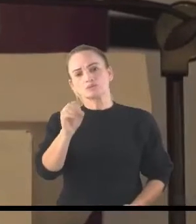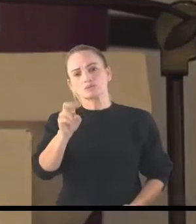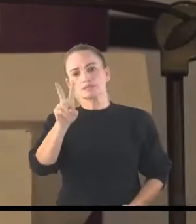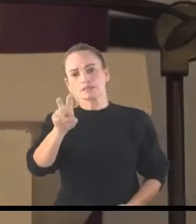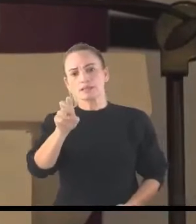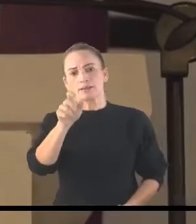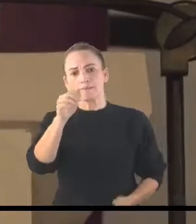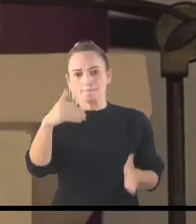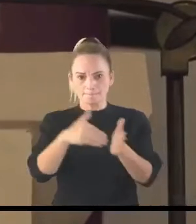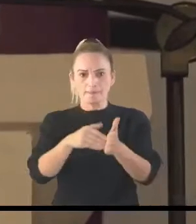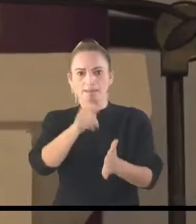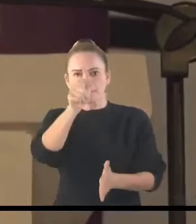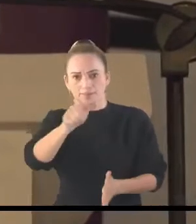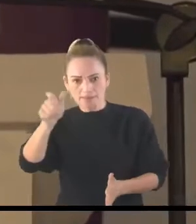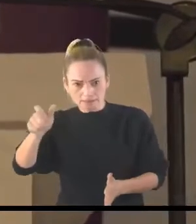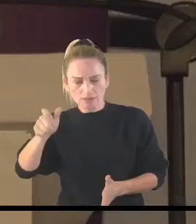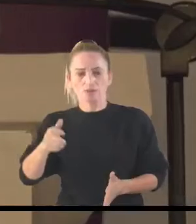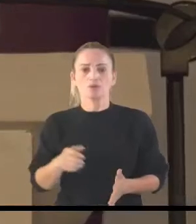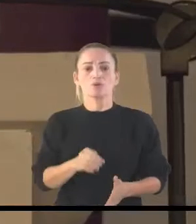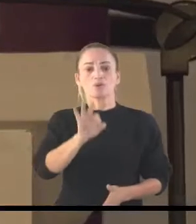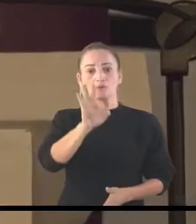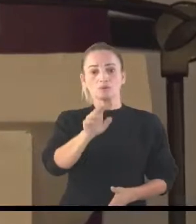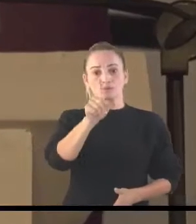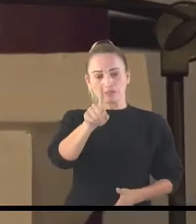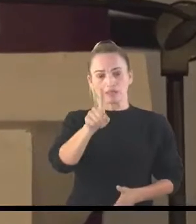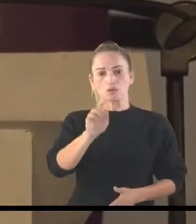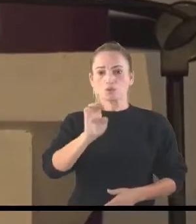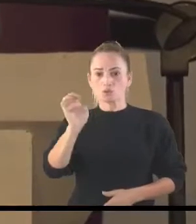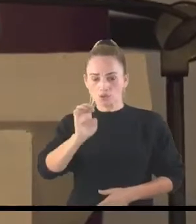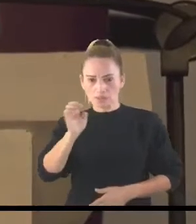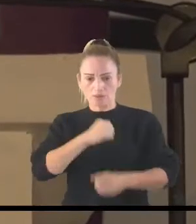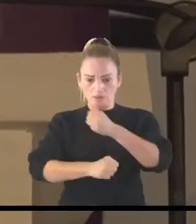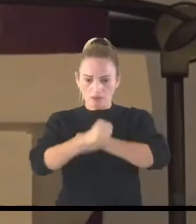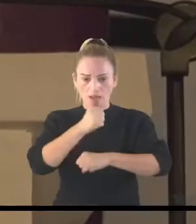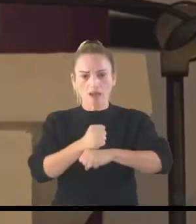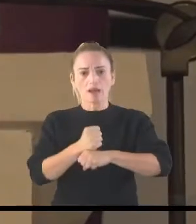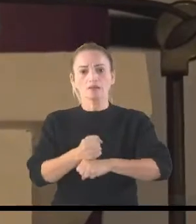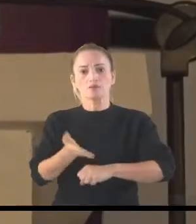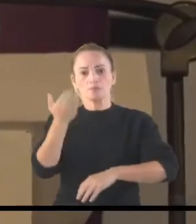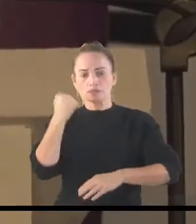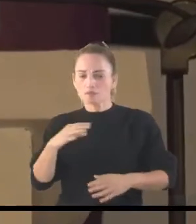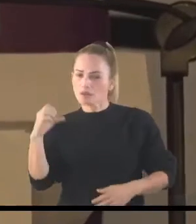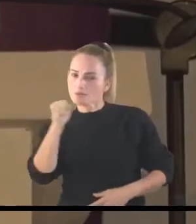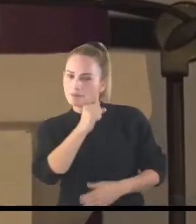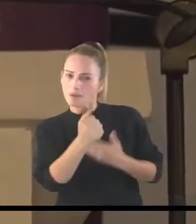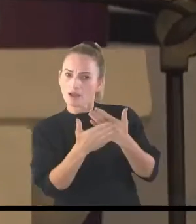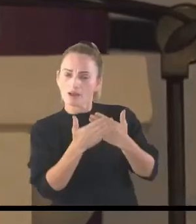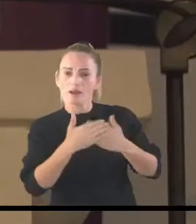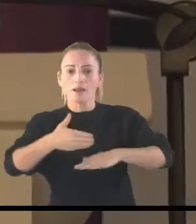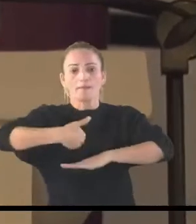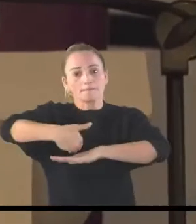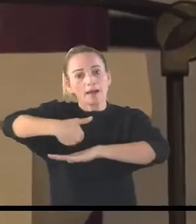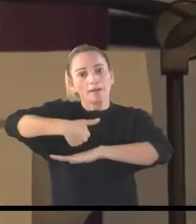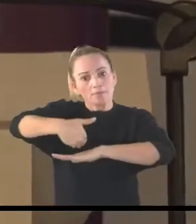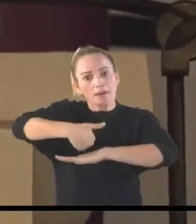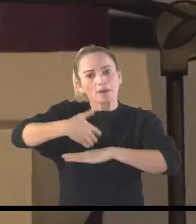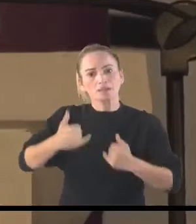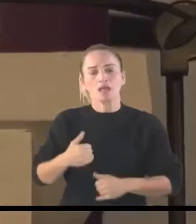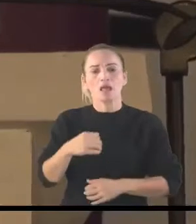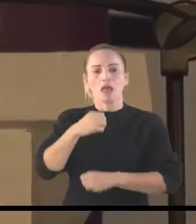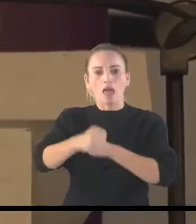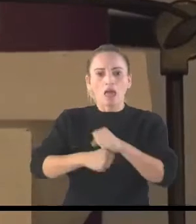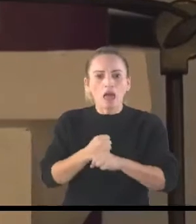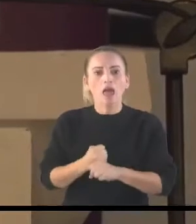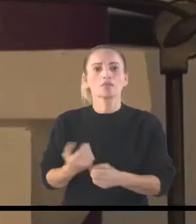107.000 personas que a corte del 31 de enero del año pasado se identificó que han solicitado y que llevaban